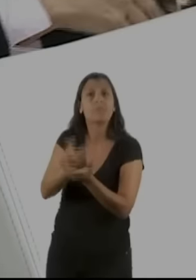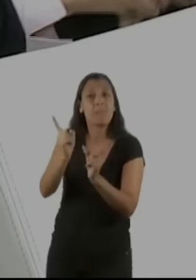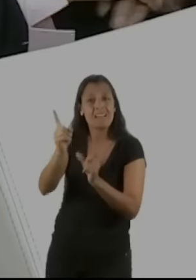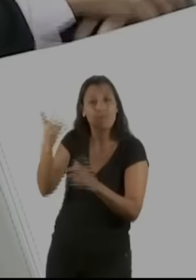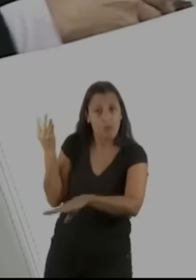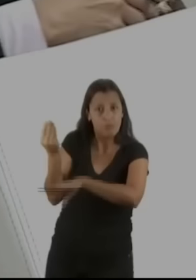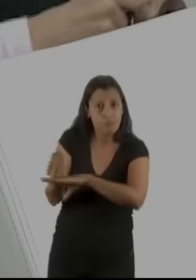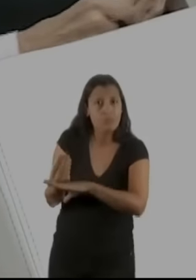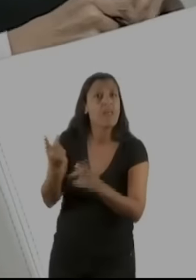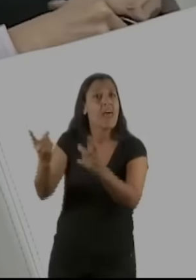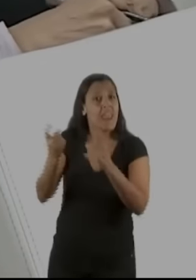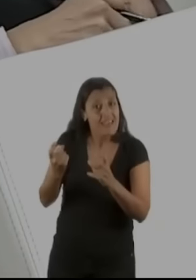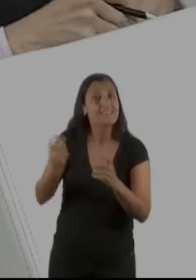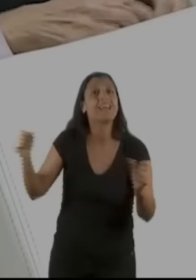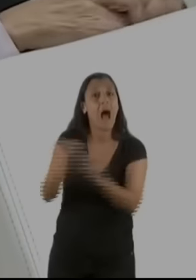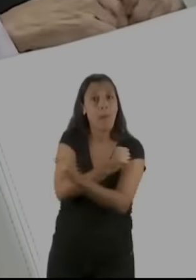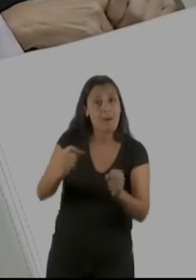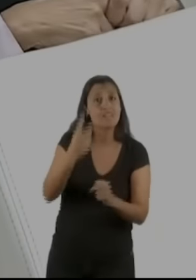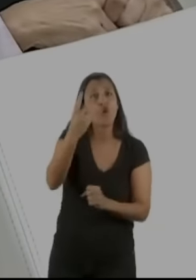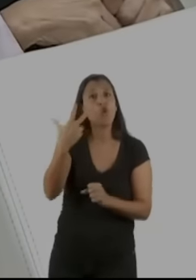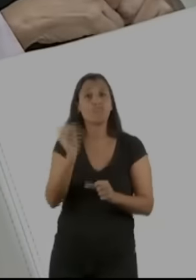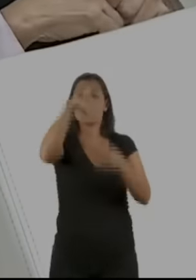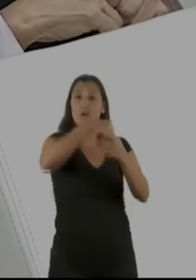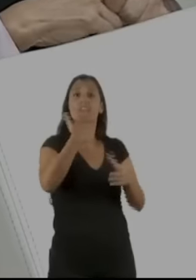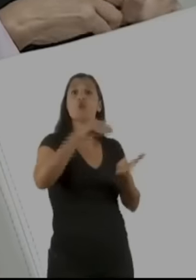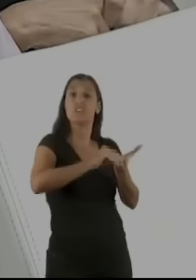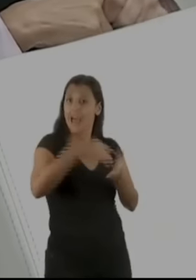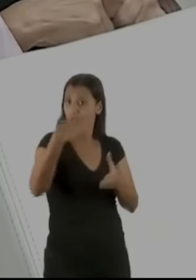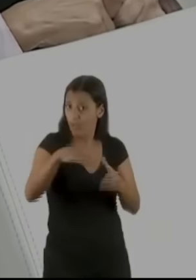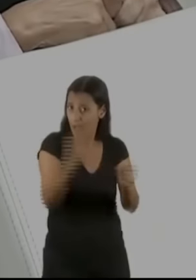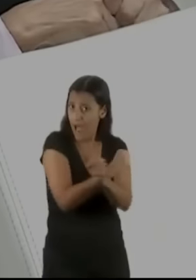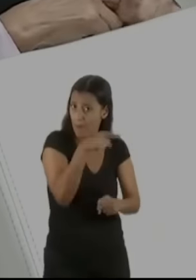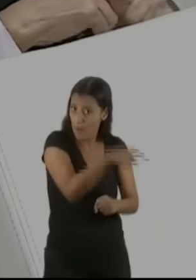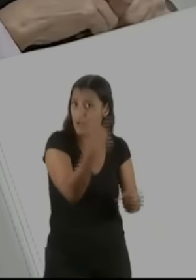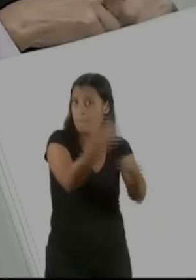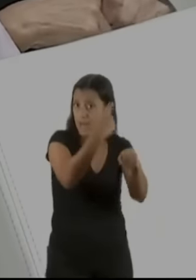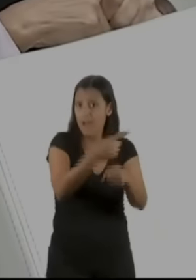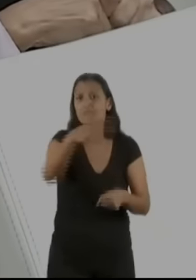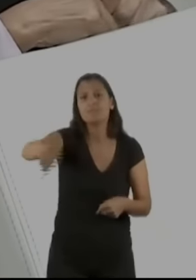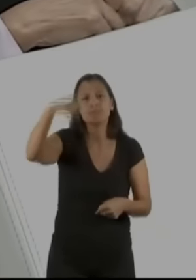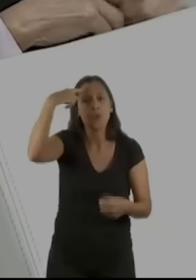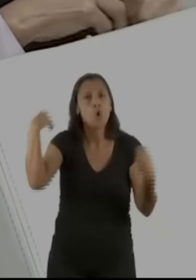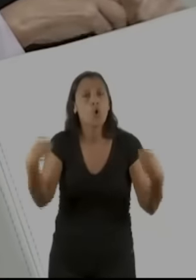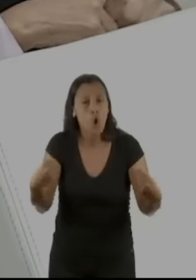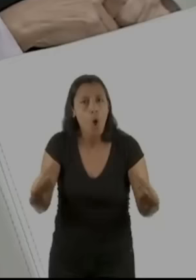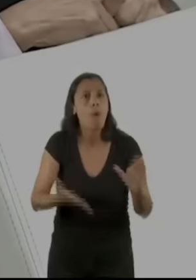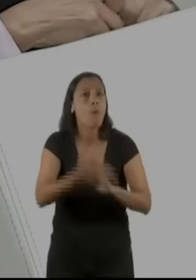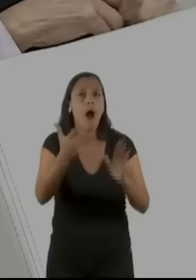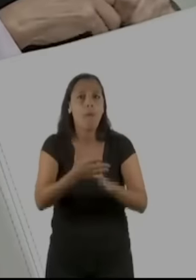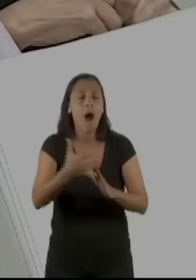necesita los dos tercios de aprobación del senado eh Cómo piensan que que que se van a lograr Los